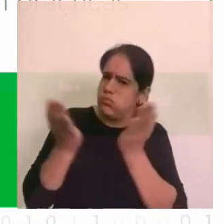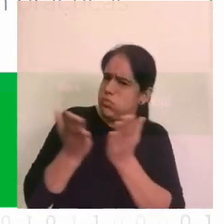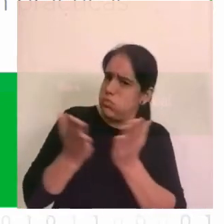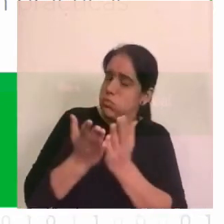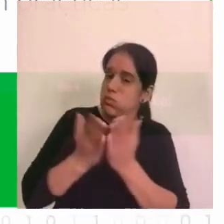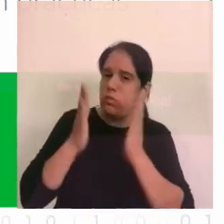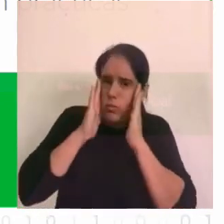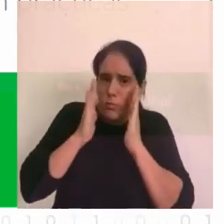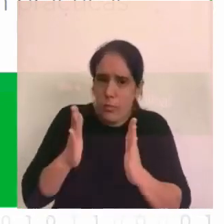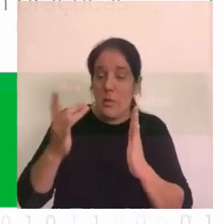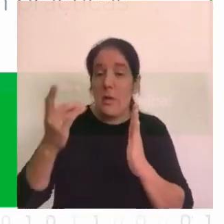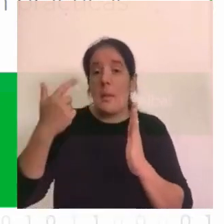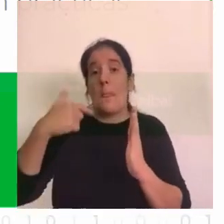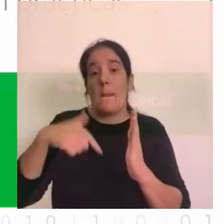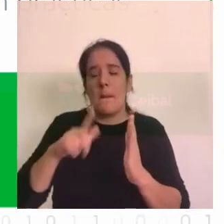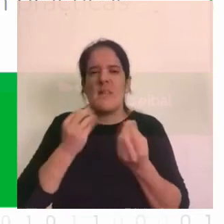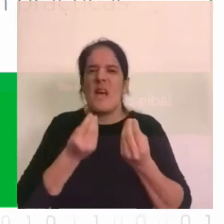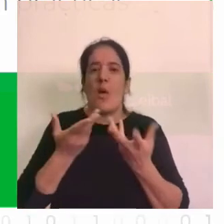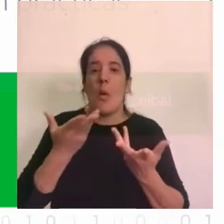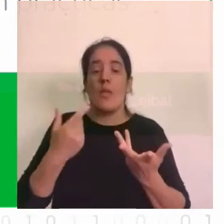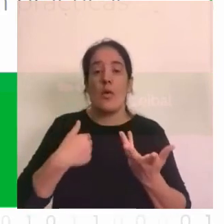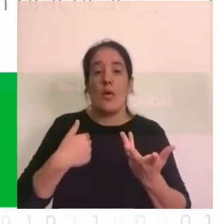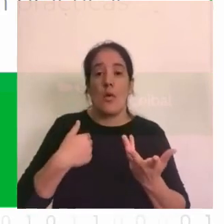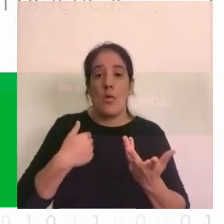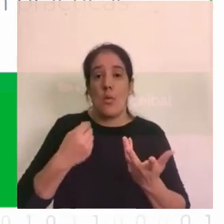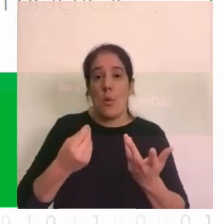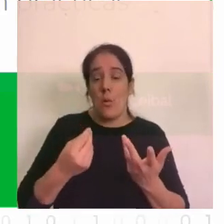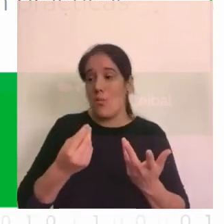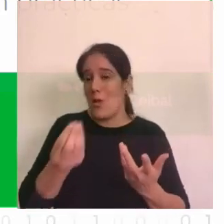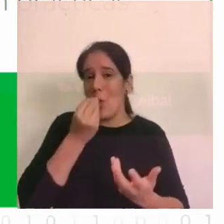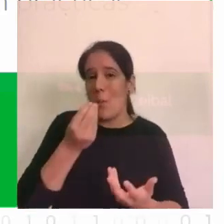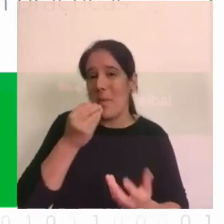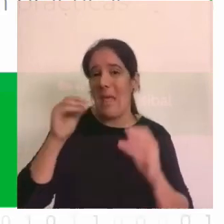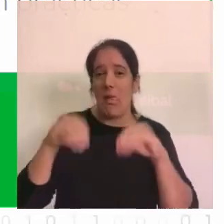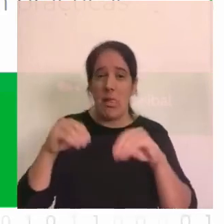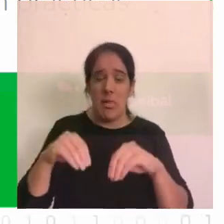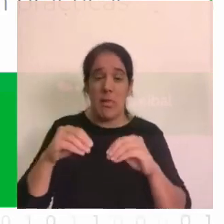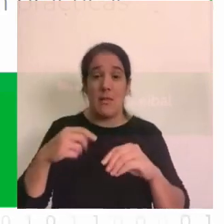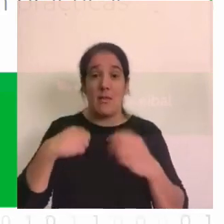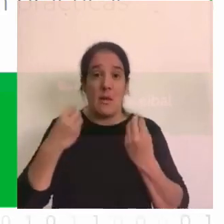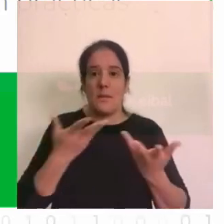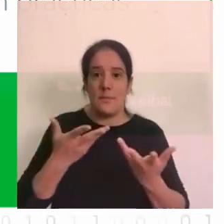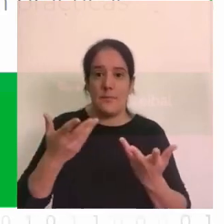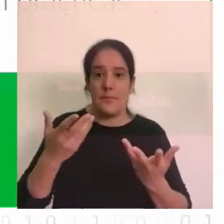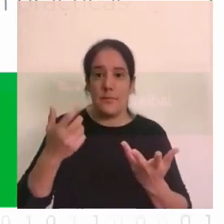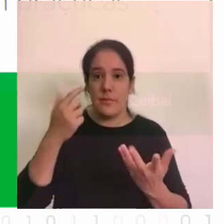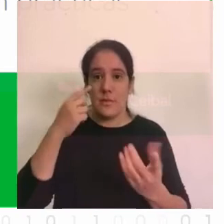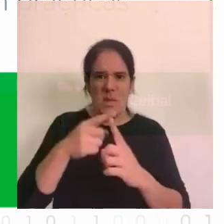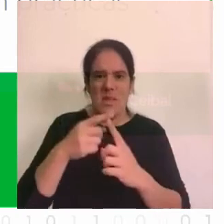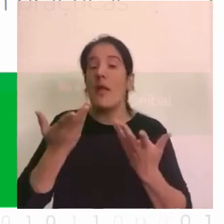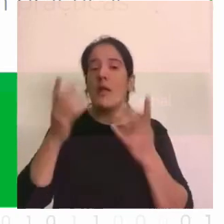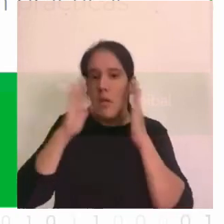padecen inseguridad alimentaria, y muchos de esos estudios se centraron en qué pasa particularmente en los niños, ¿no? Y sobre todo en los niños en la primera etapa